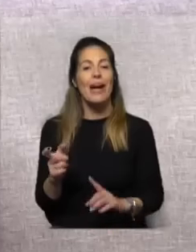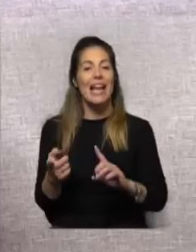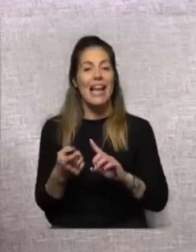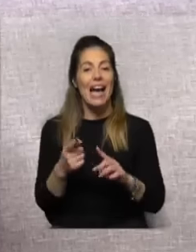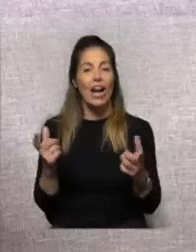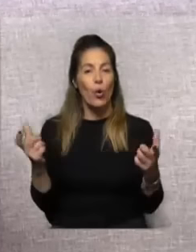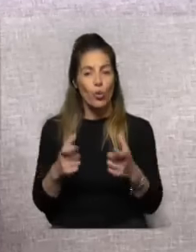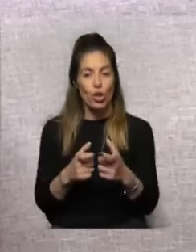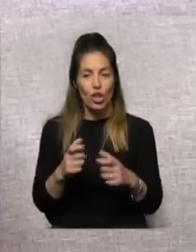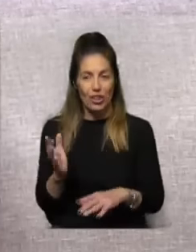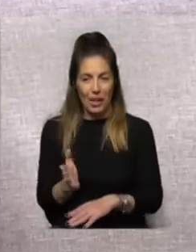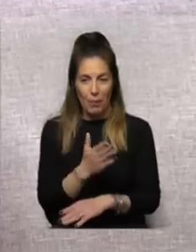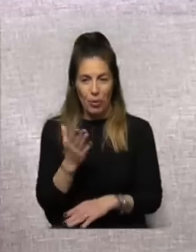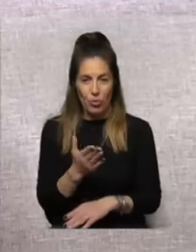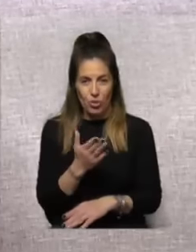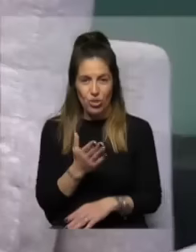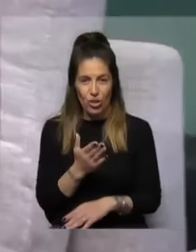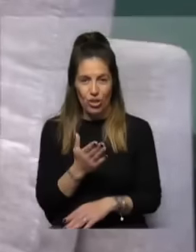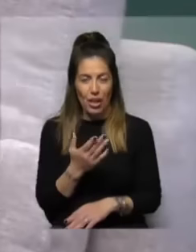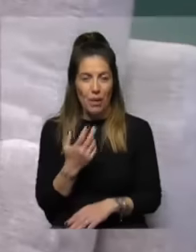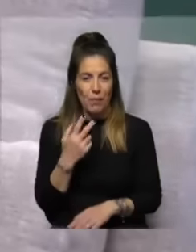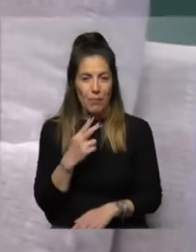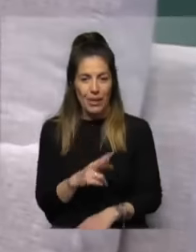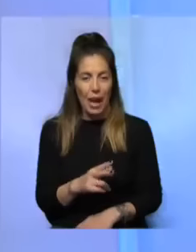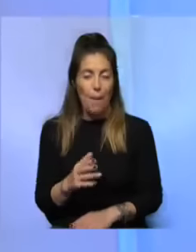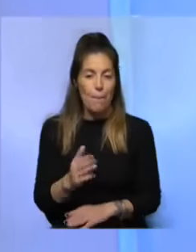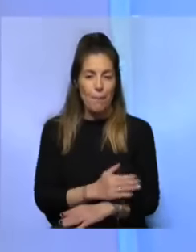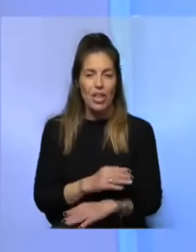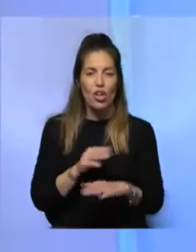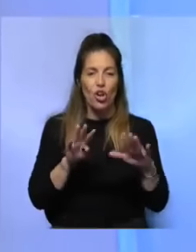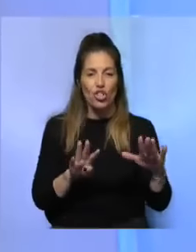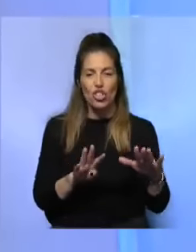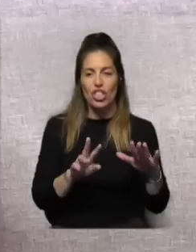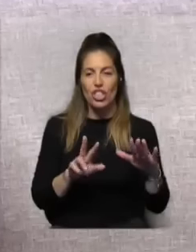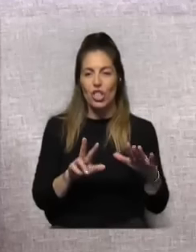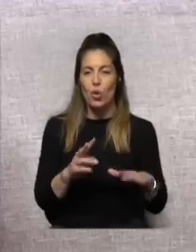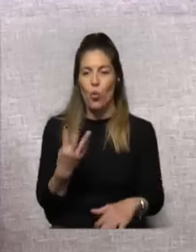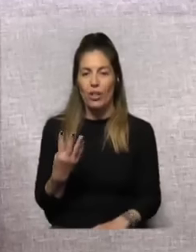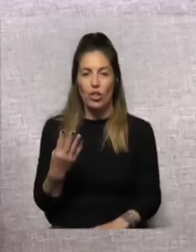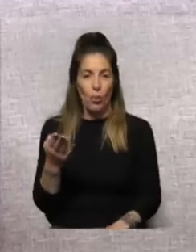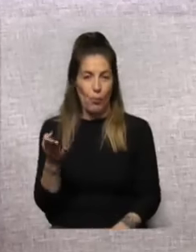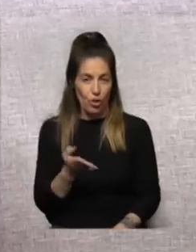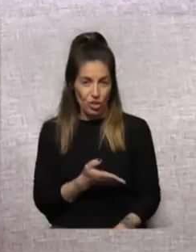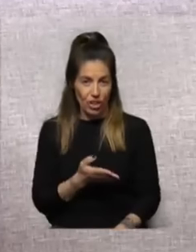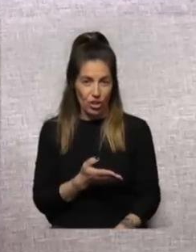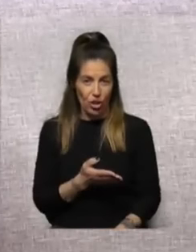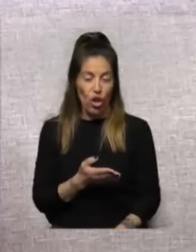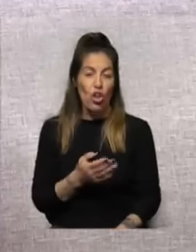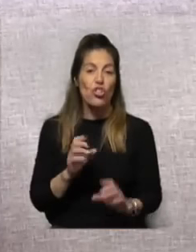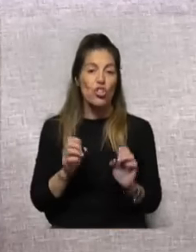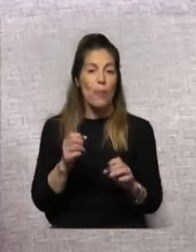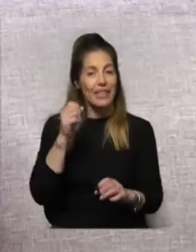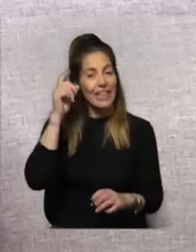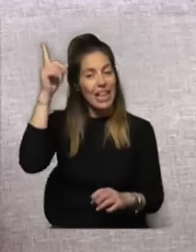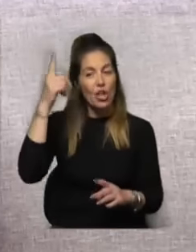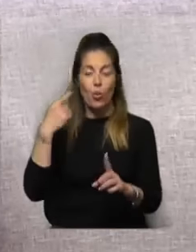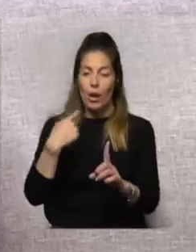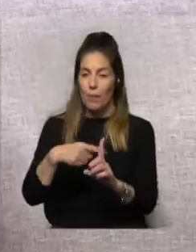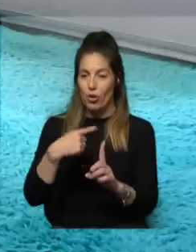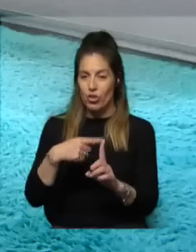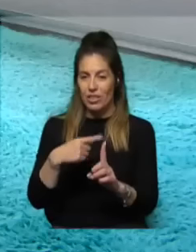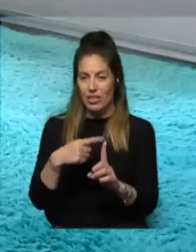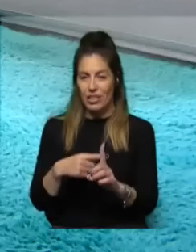biorritmo. Mirá mi estado emocional. Menos 84%. Solamente en lo intelectual tengo positivo hoy. Así que... La reunión. Yo las otras